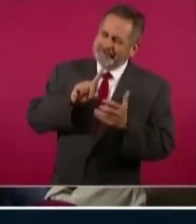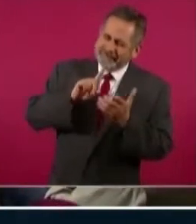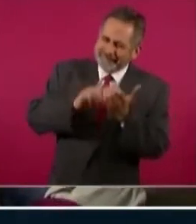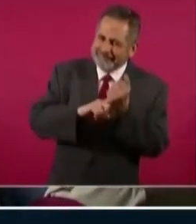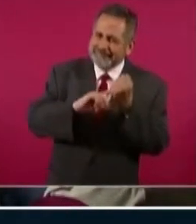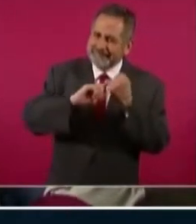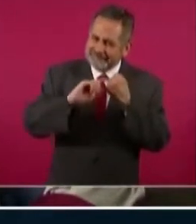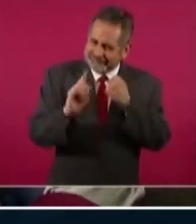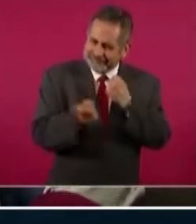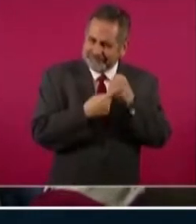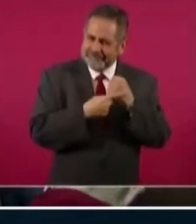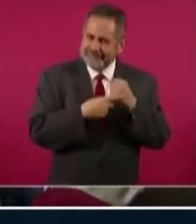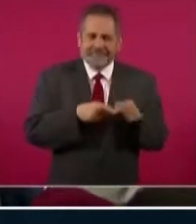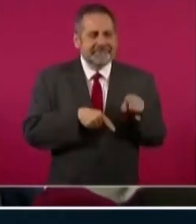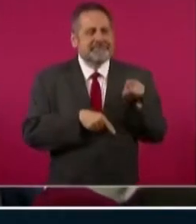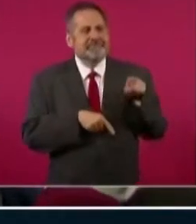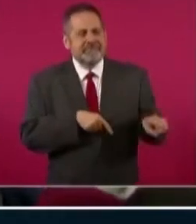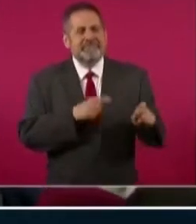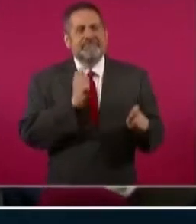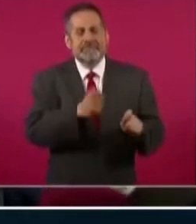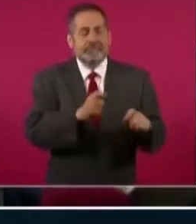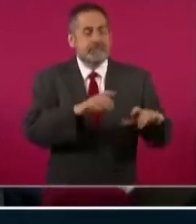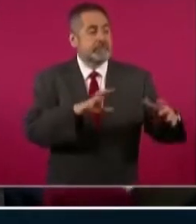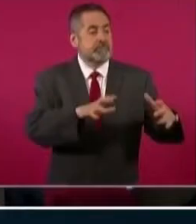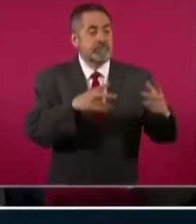que esto presuntamente son gobiernos